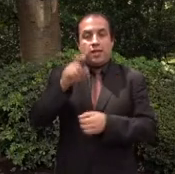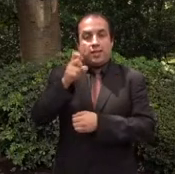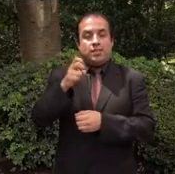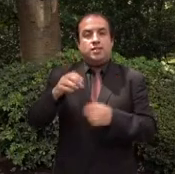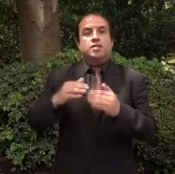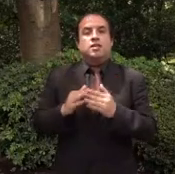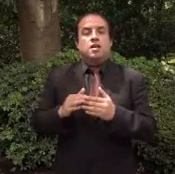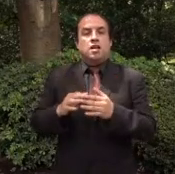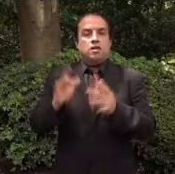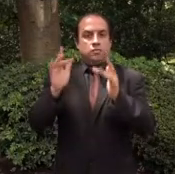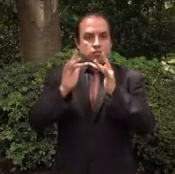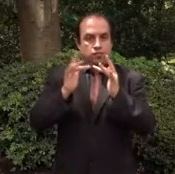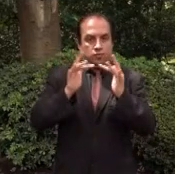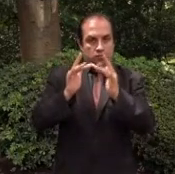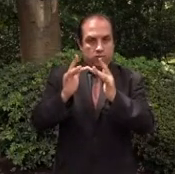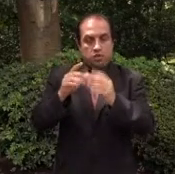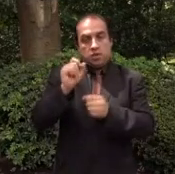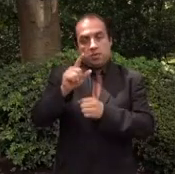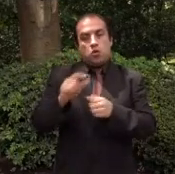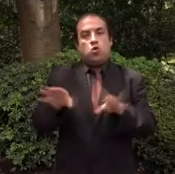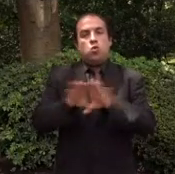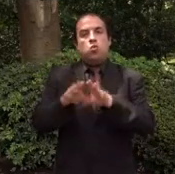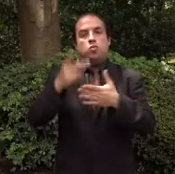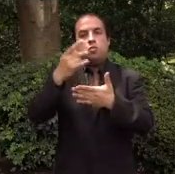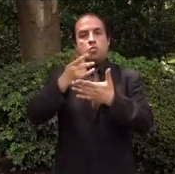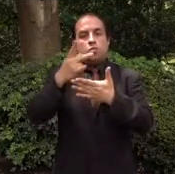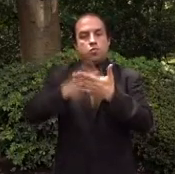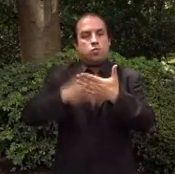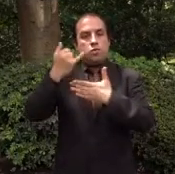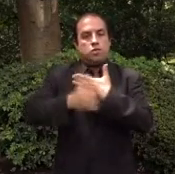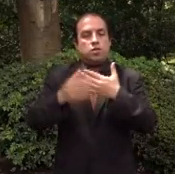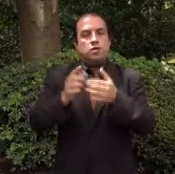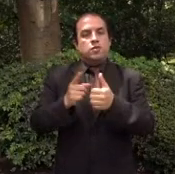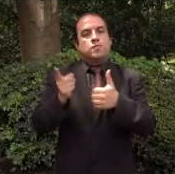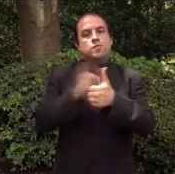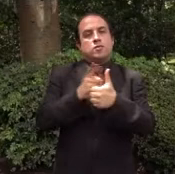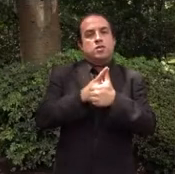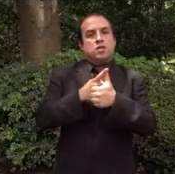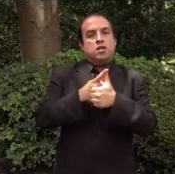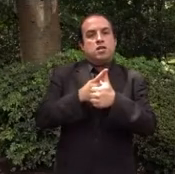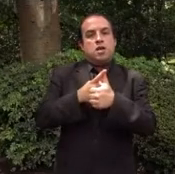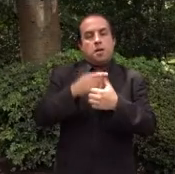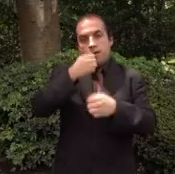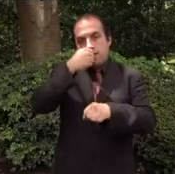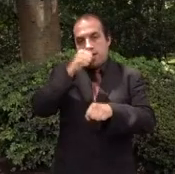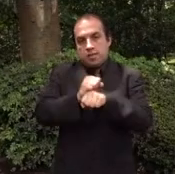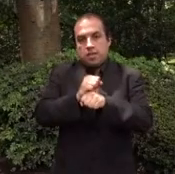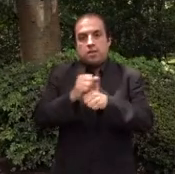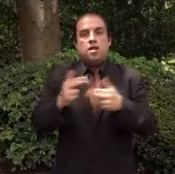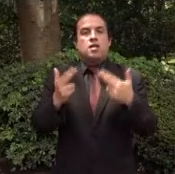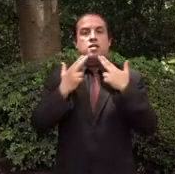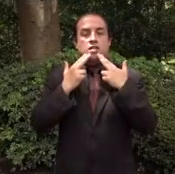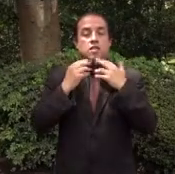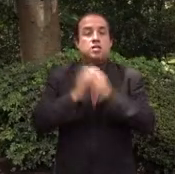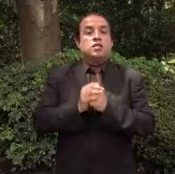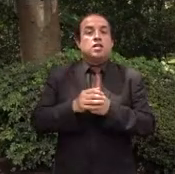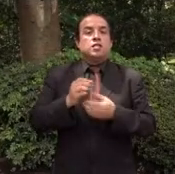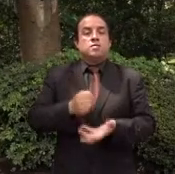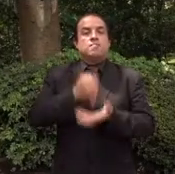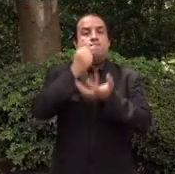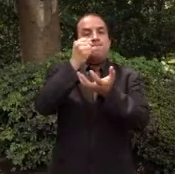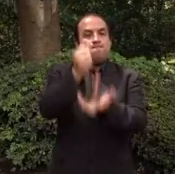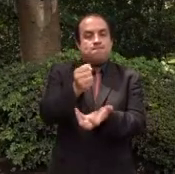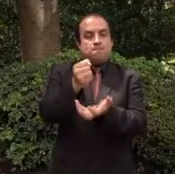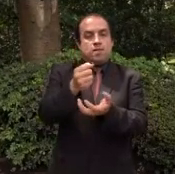como proyecto prioritario por parte de la Secretaría de Hacienda se destinarán los recursos necesarios